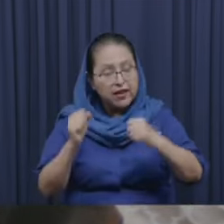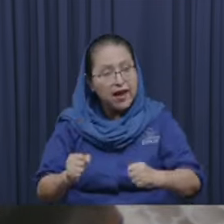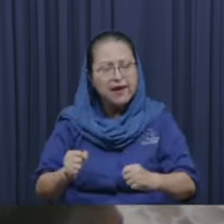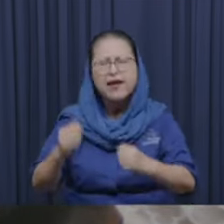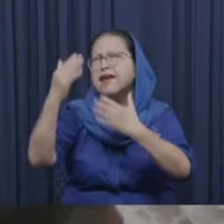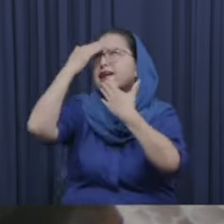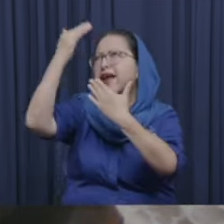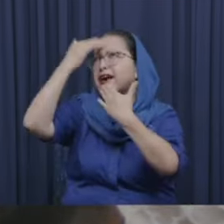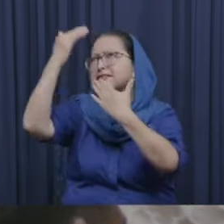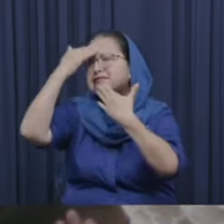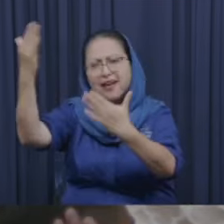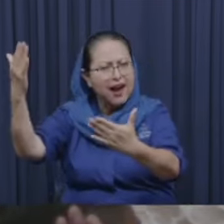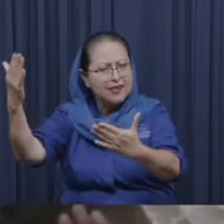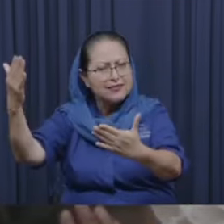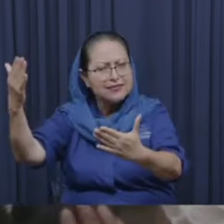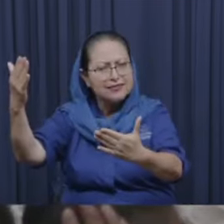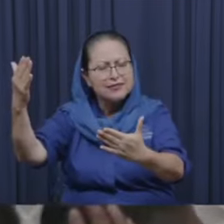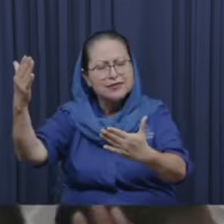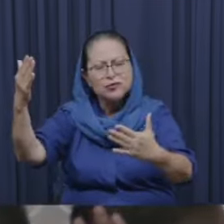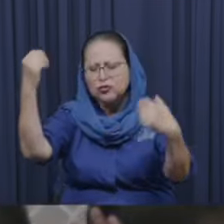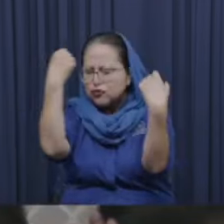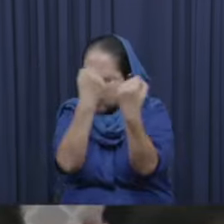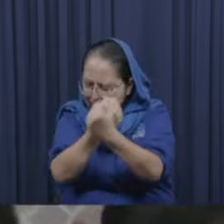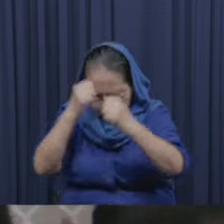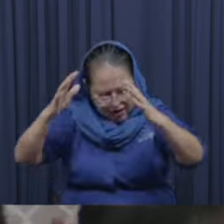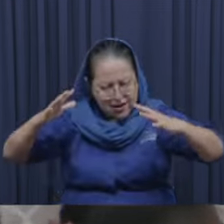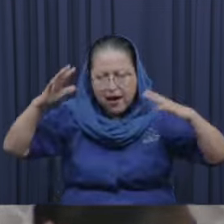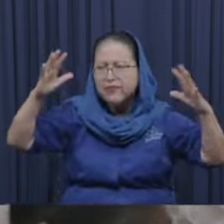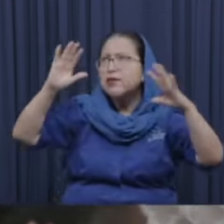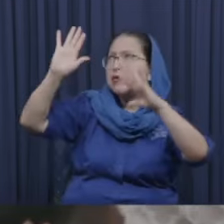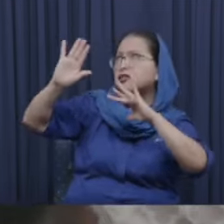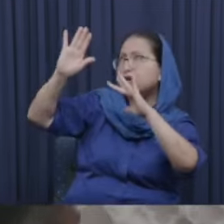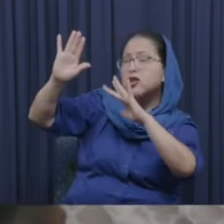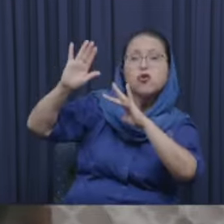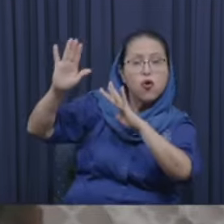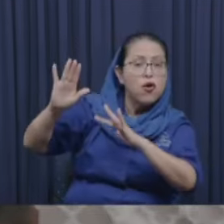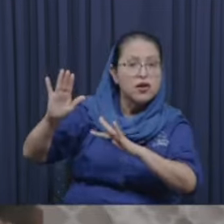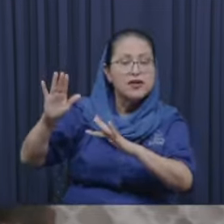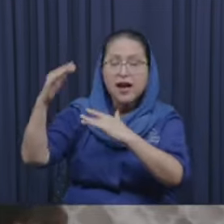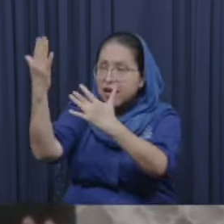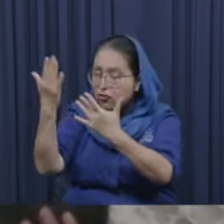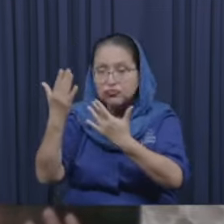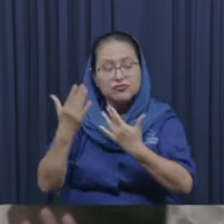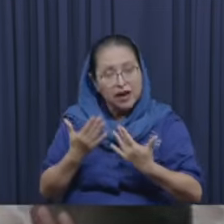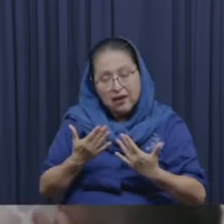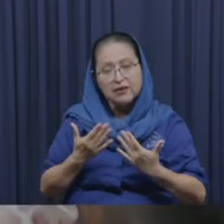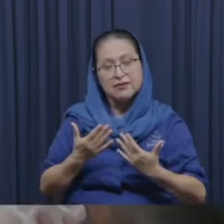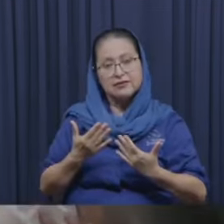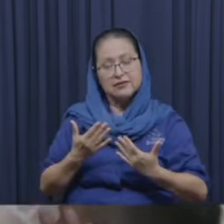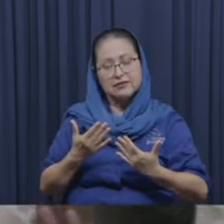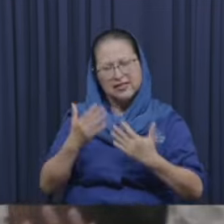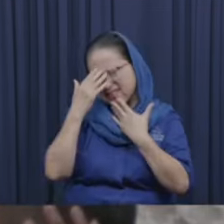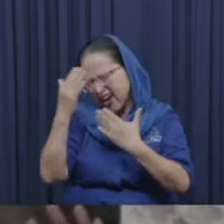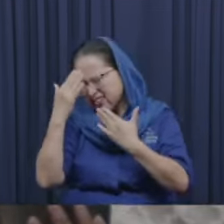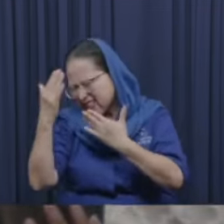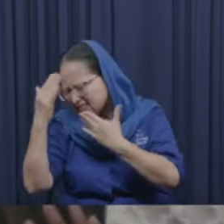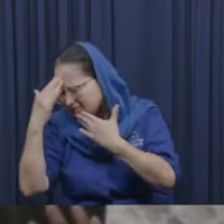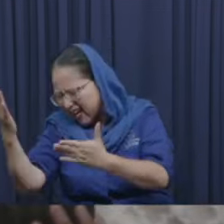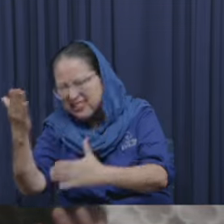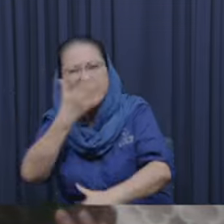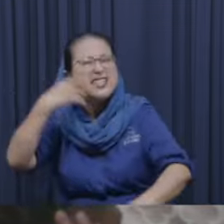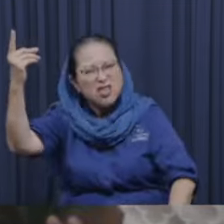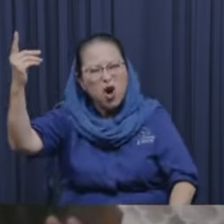esta mañana por tu inmenso amor y misericordia señor que has mostrado a tu pueblo padre gracias señor por